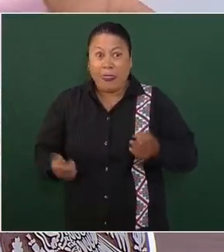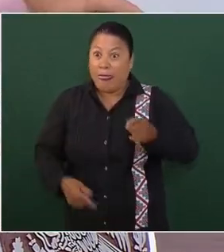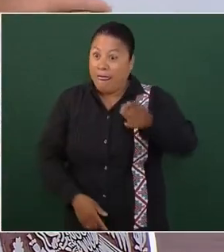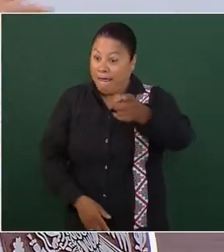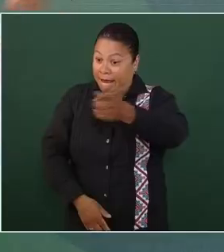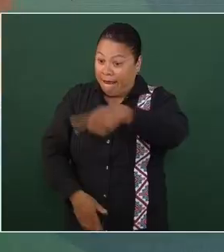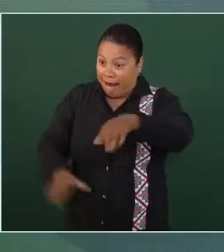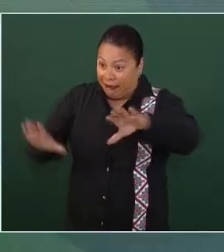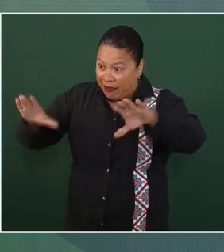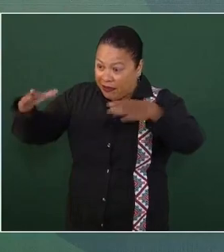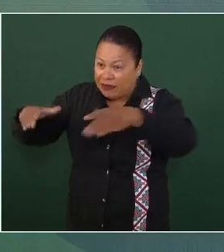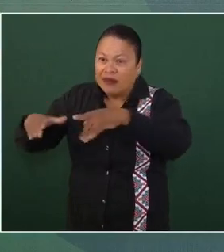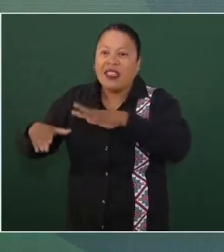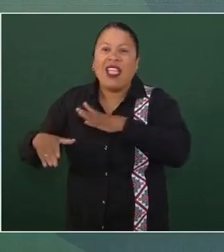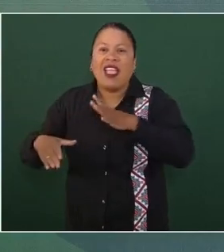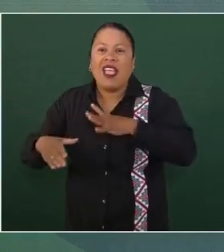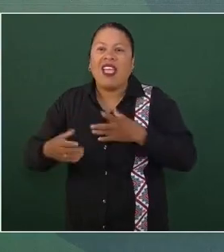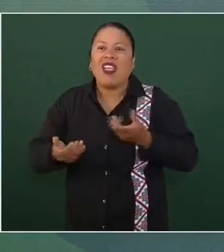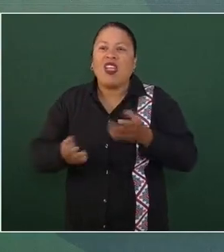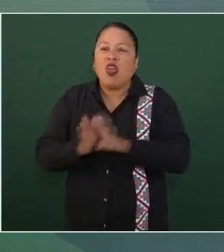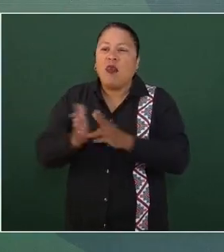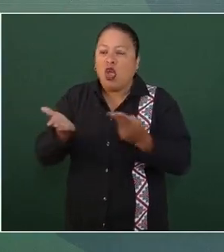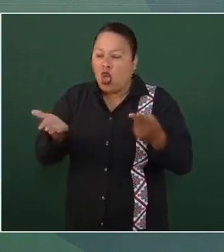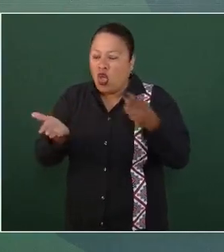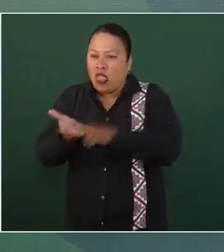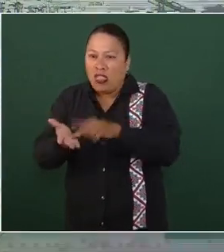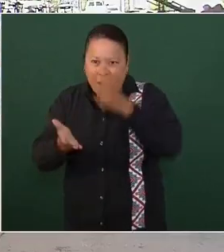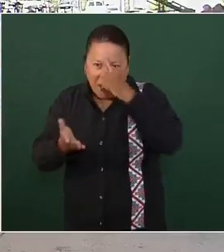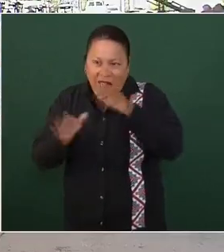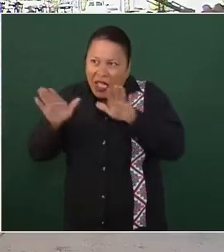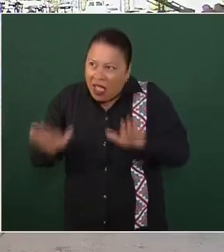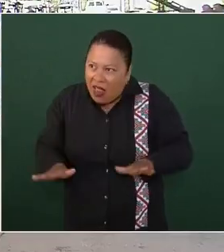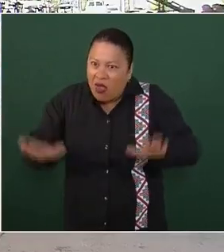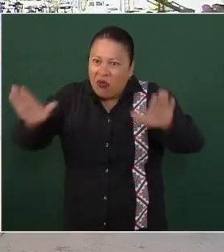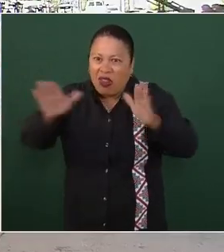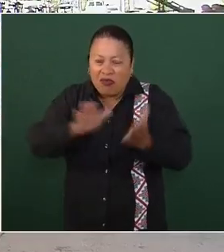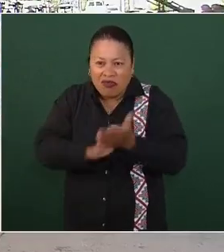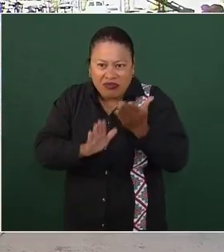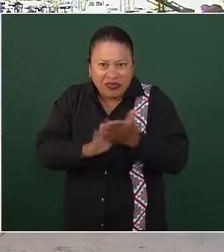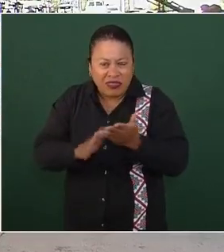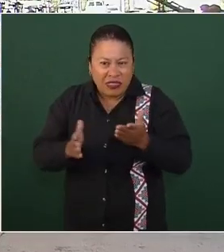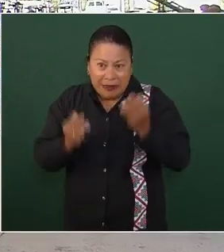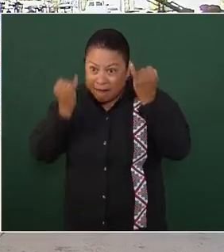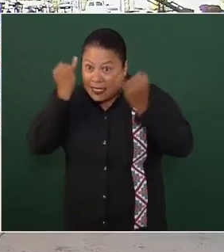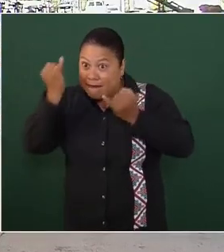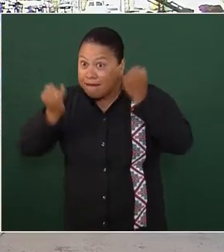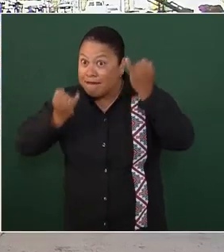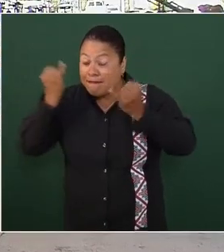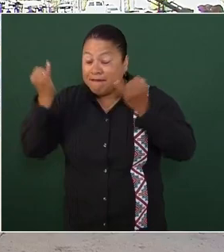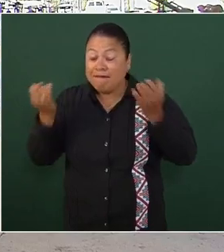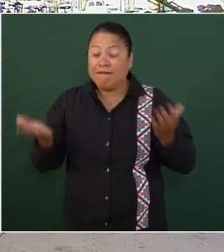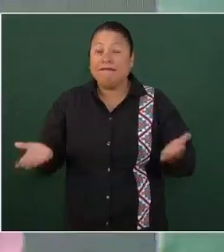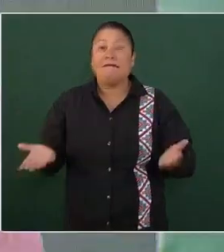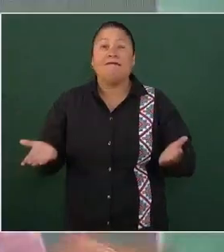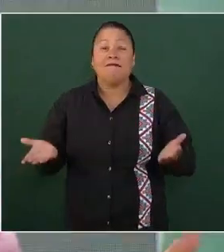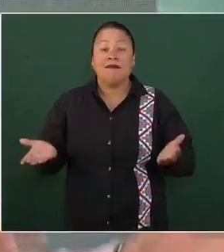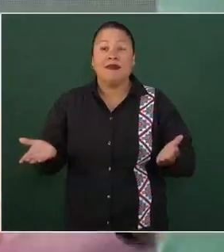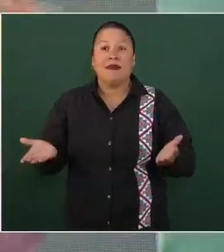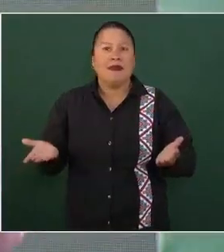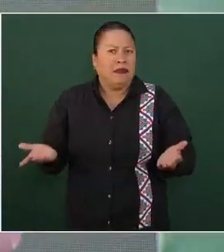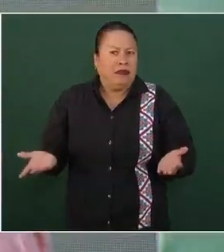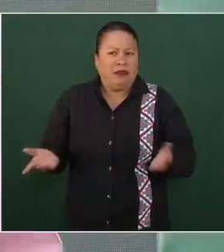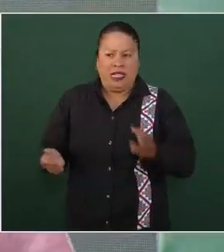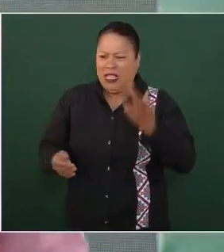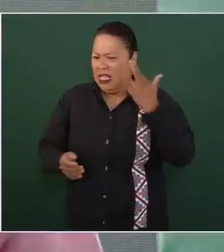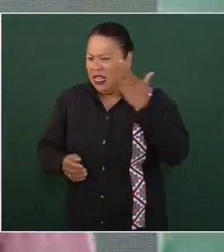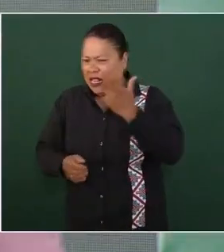recibían contratos para hacer aeropuertos imagínense que tiene que ver un